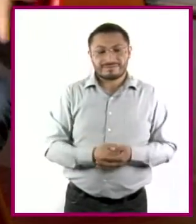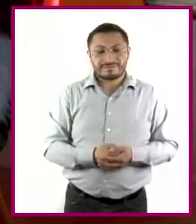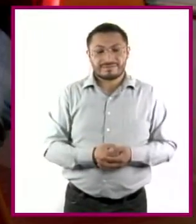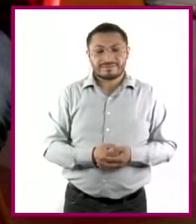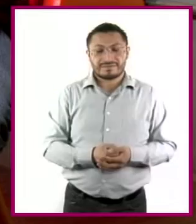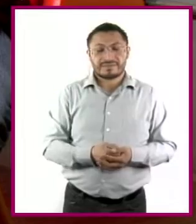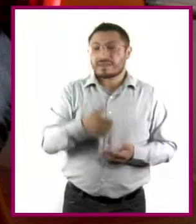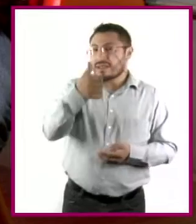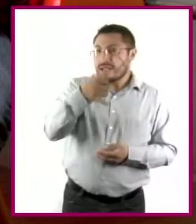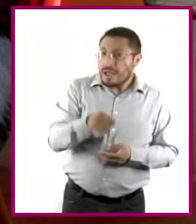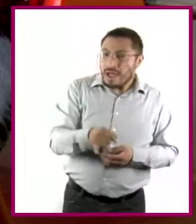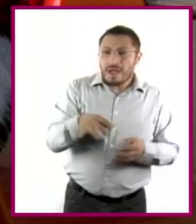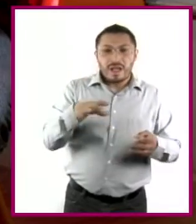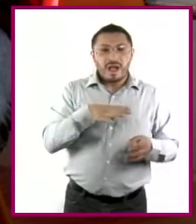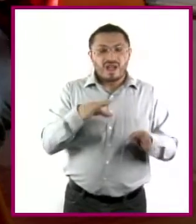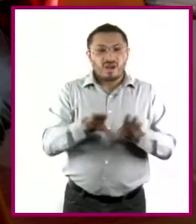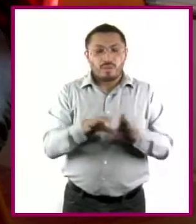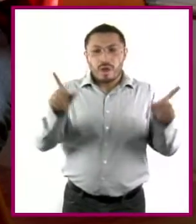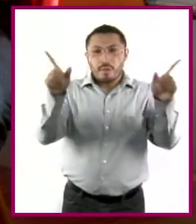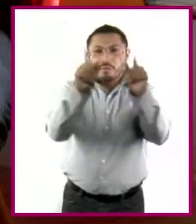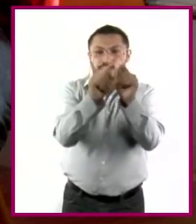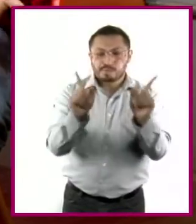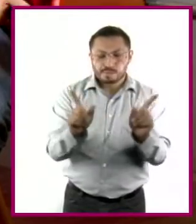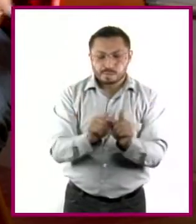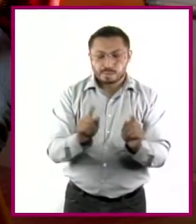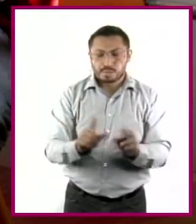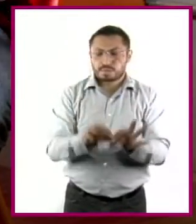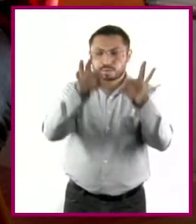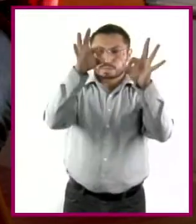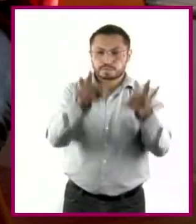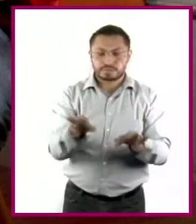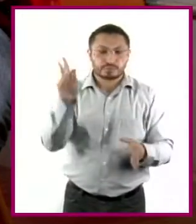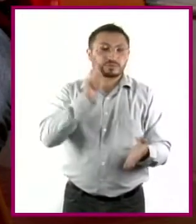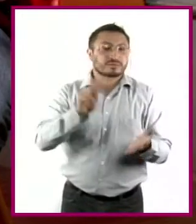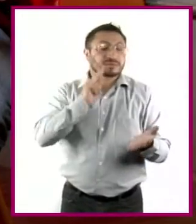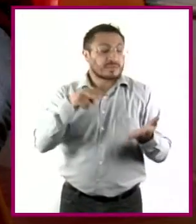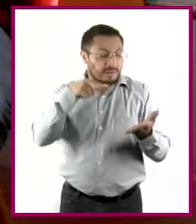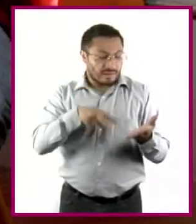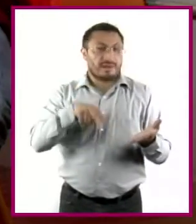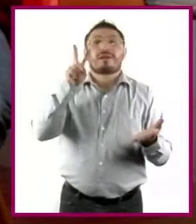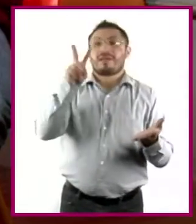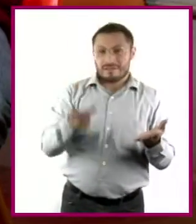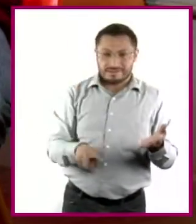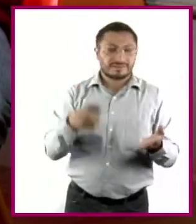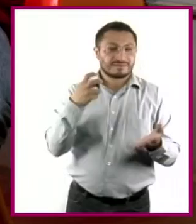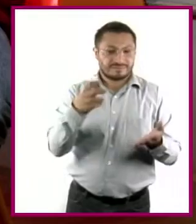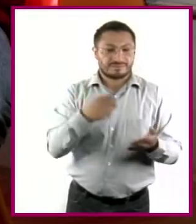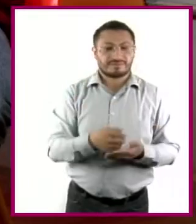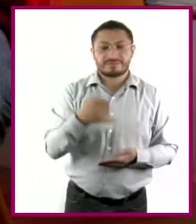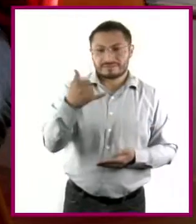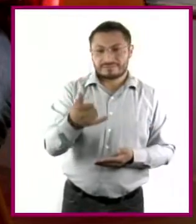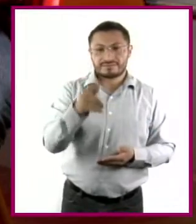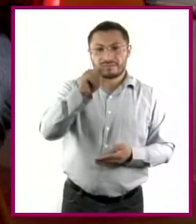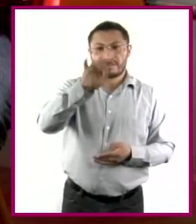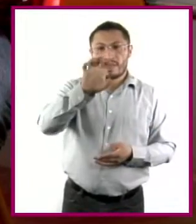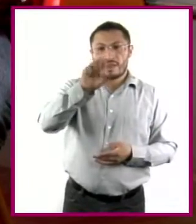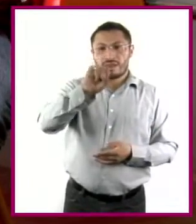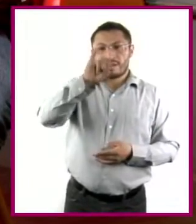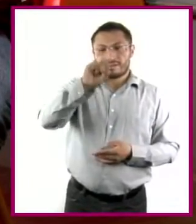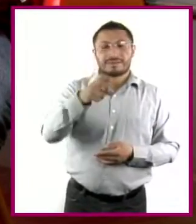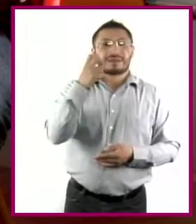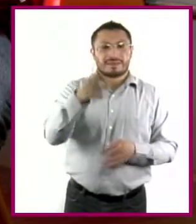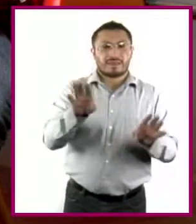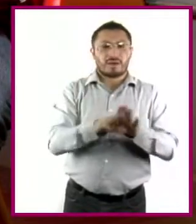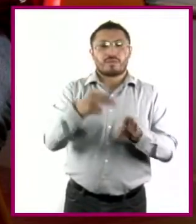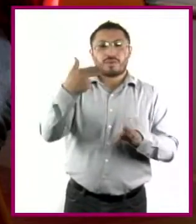este modo podemos llegar a unas conclusiones sólidas, comprobables, a prueba de todo, y a una... tesis, que es la